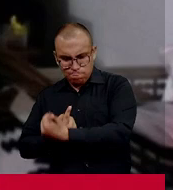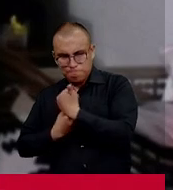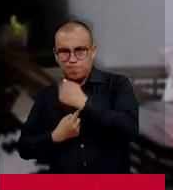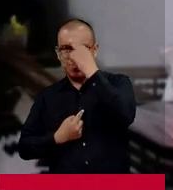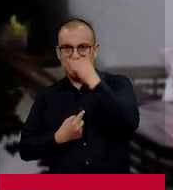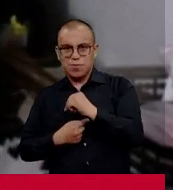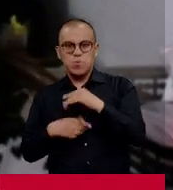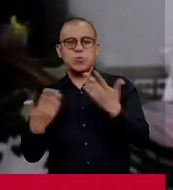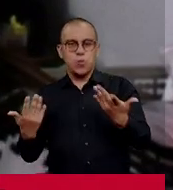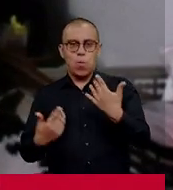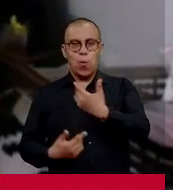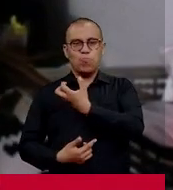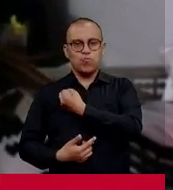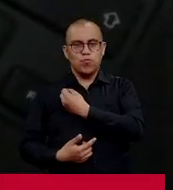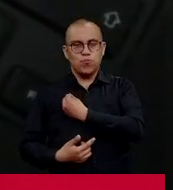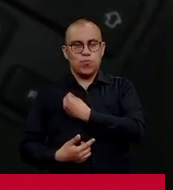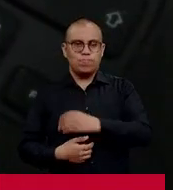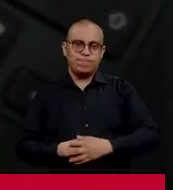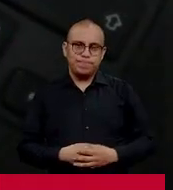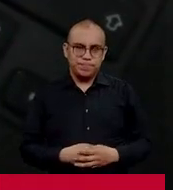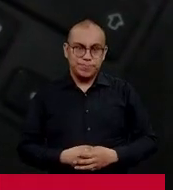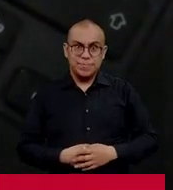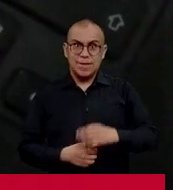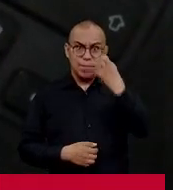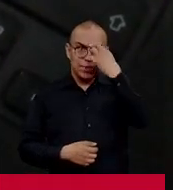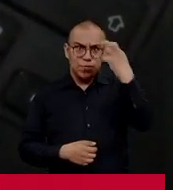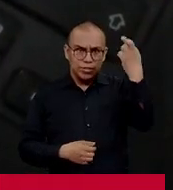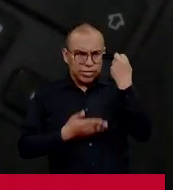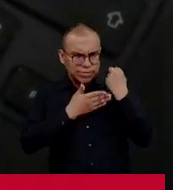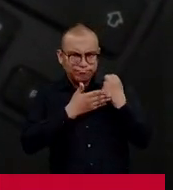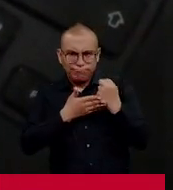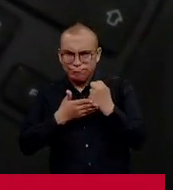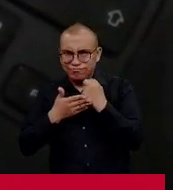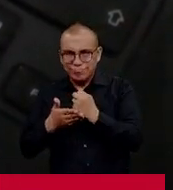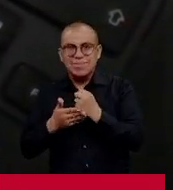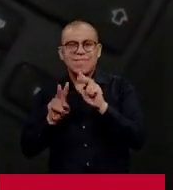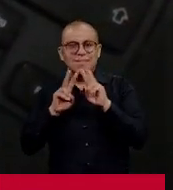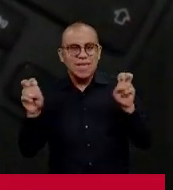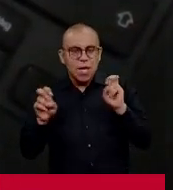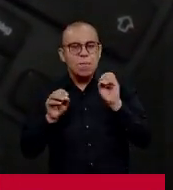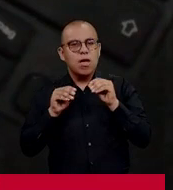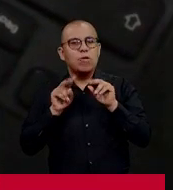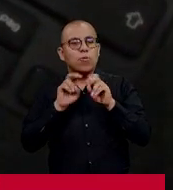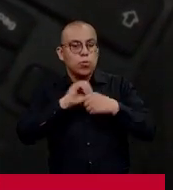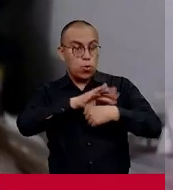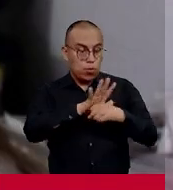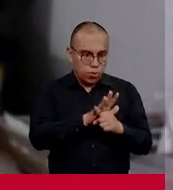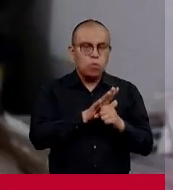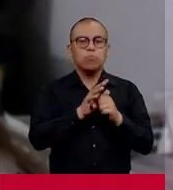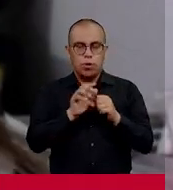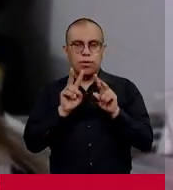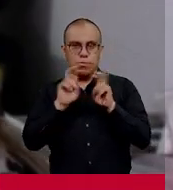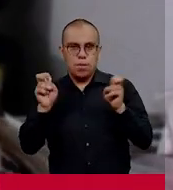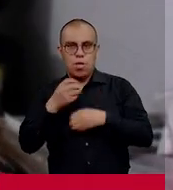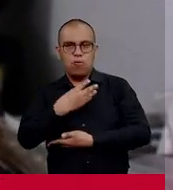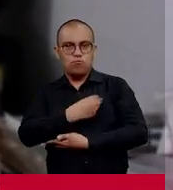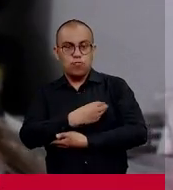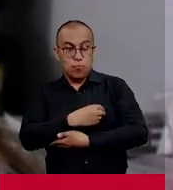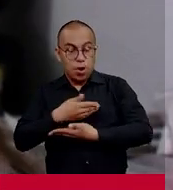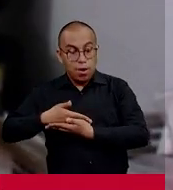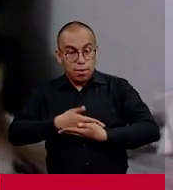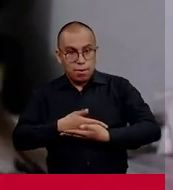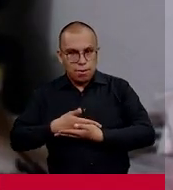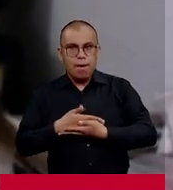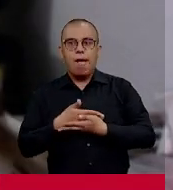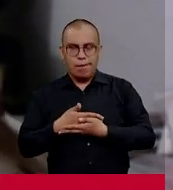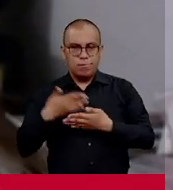a través de la leche materna. 8 expertas orientarán sobre la lactancia y el coronavirus. Y Alejandra Zuleta, madre